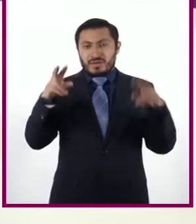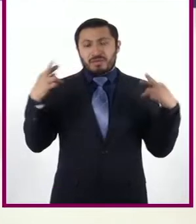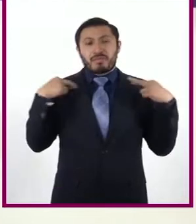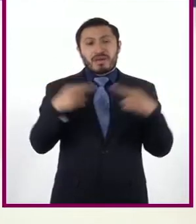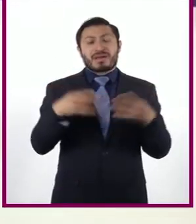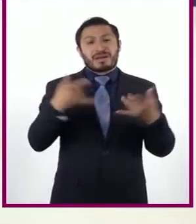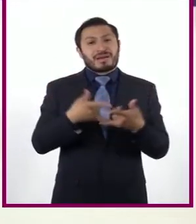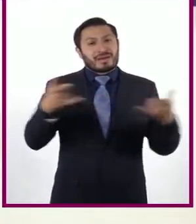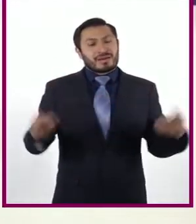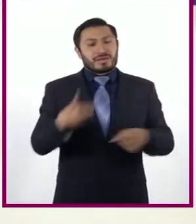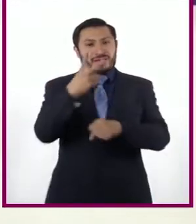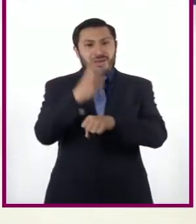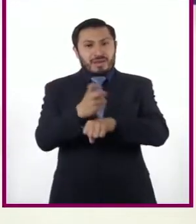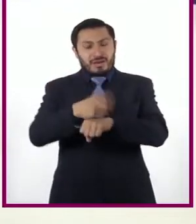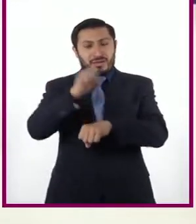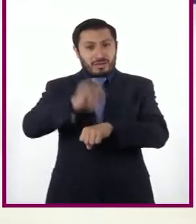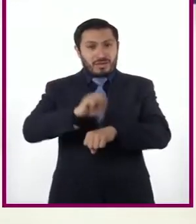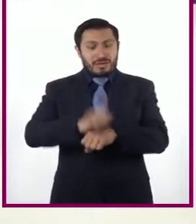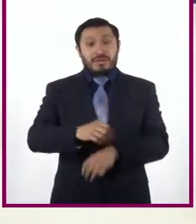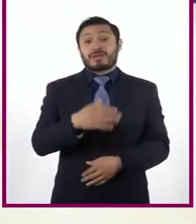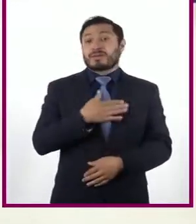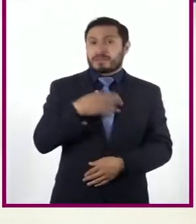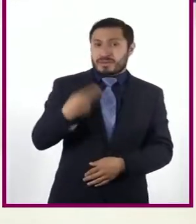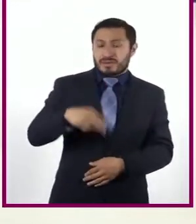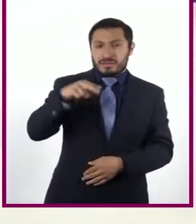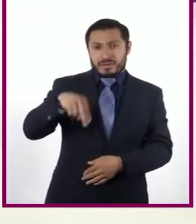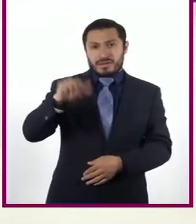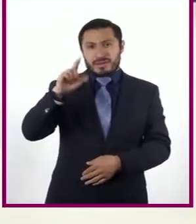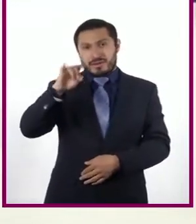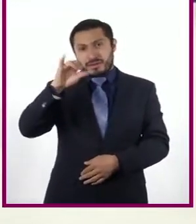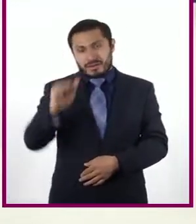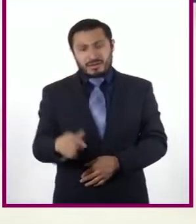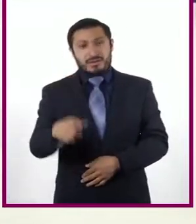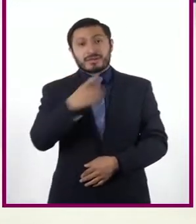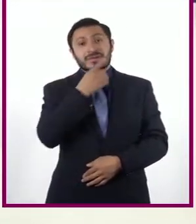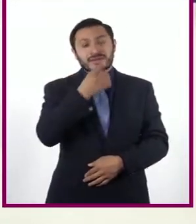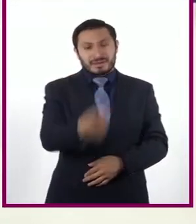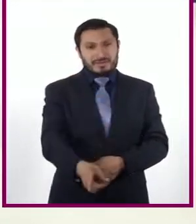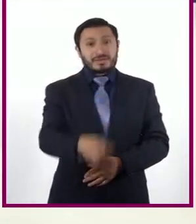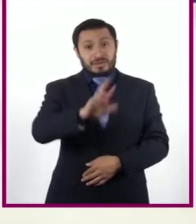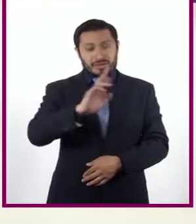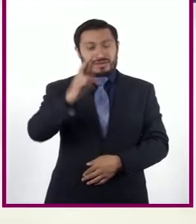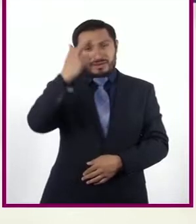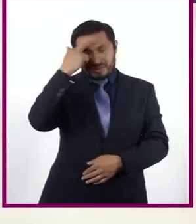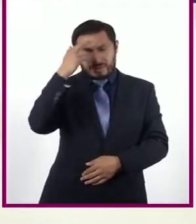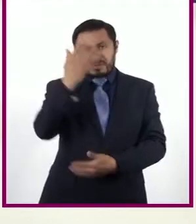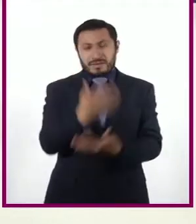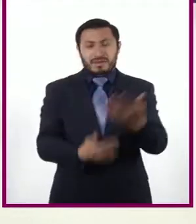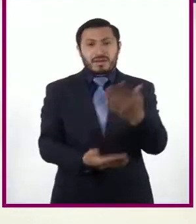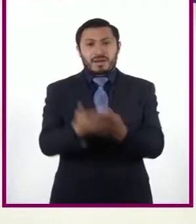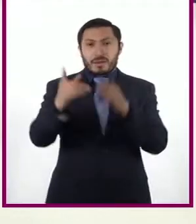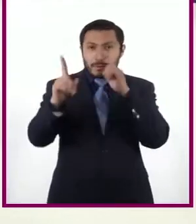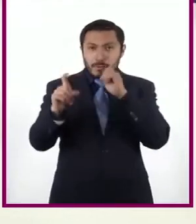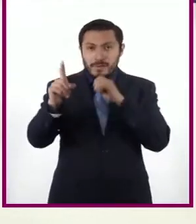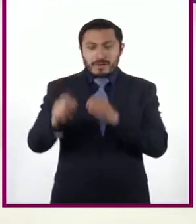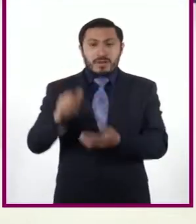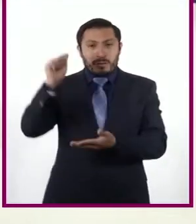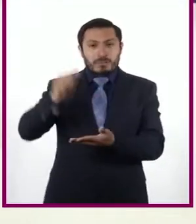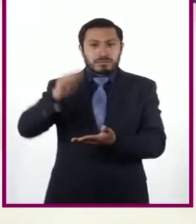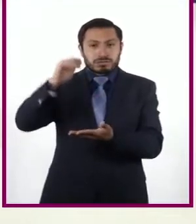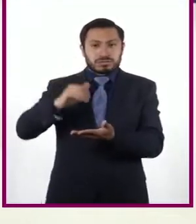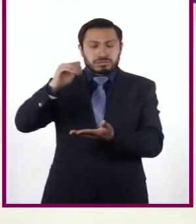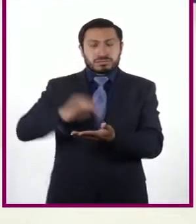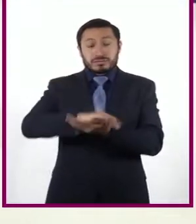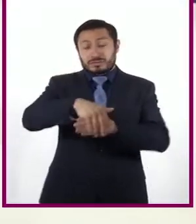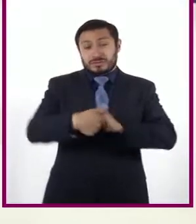Grado. Y mi nombre es Nadia, y quiero recordarte que debemos lavar continuamente nuestras manos, usar cubreboca,